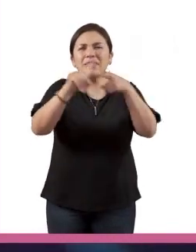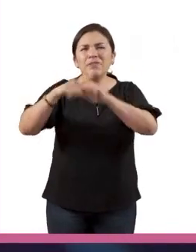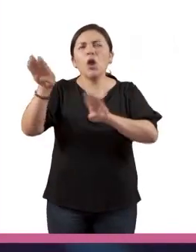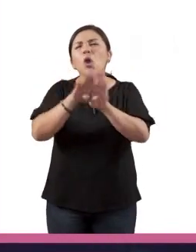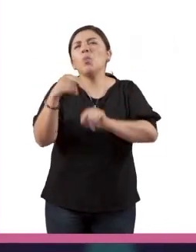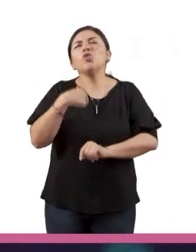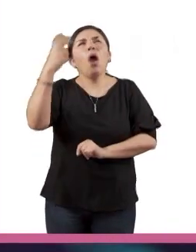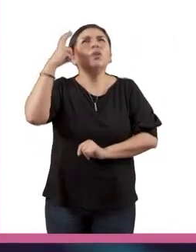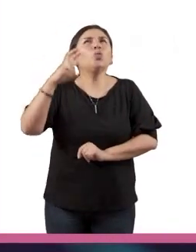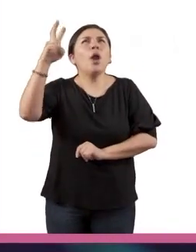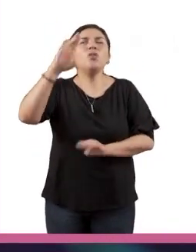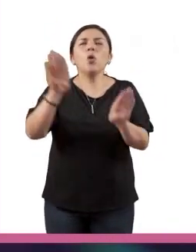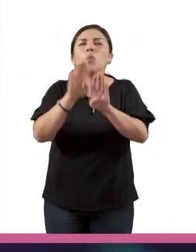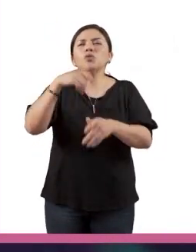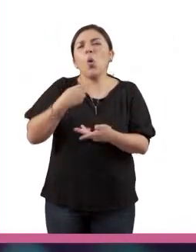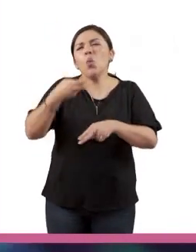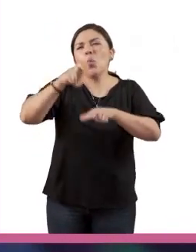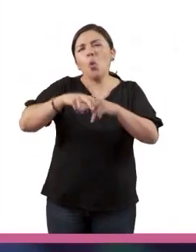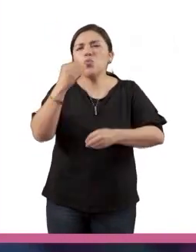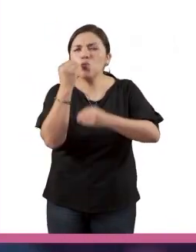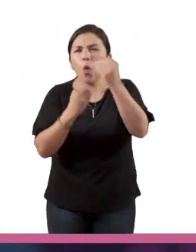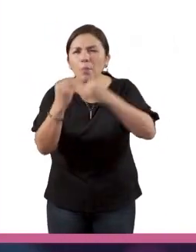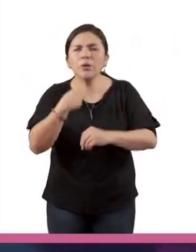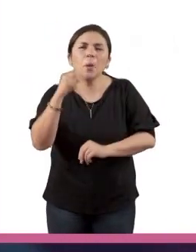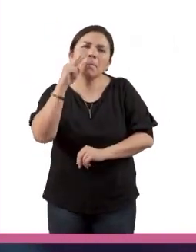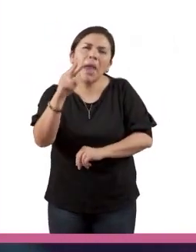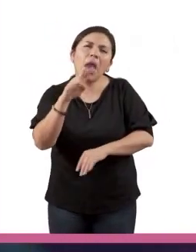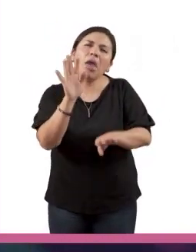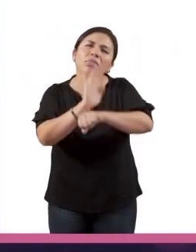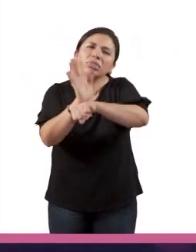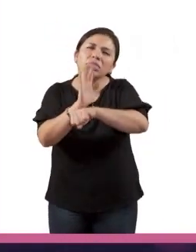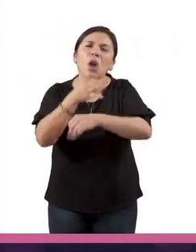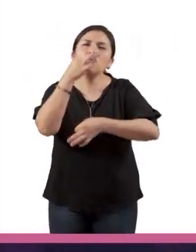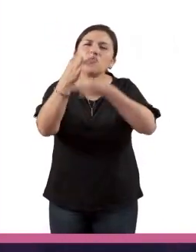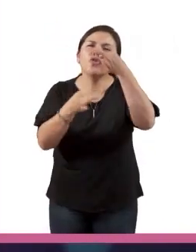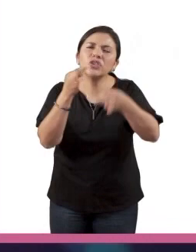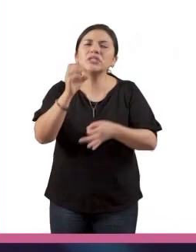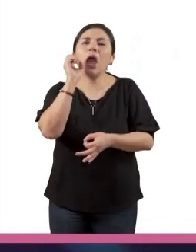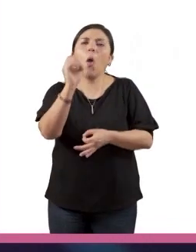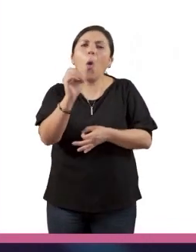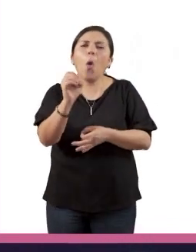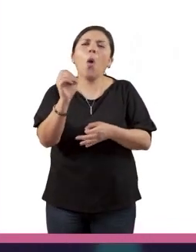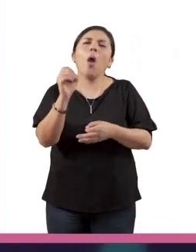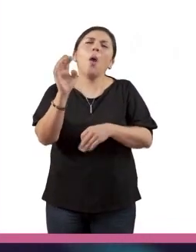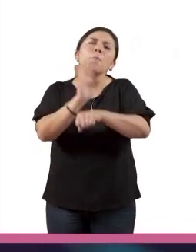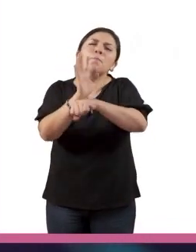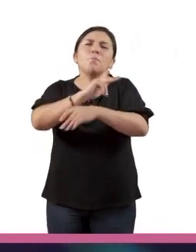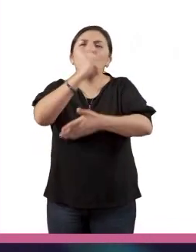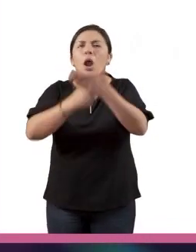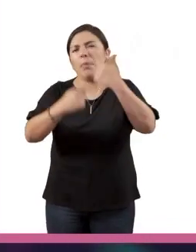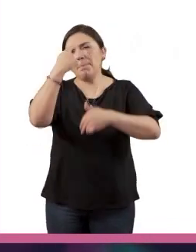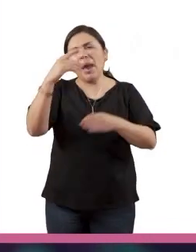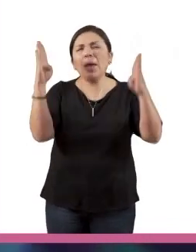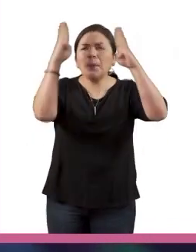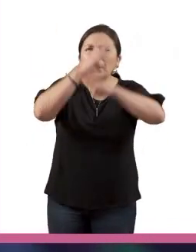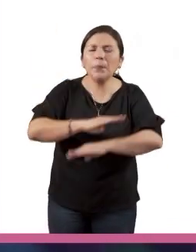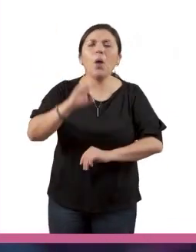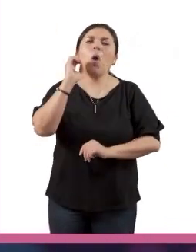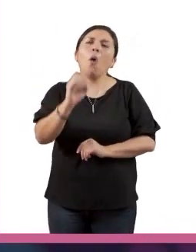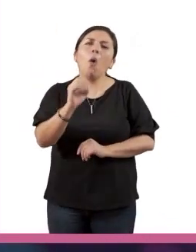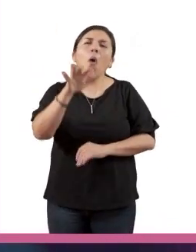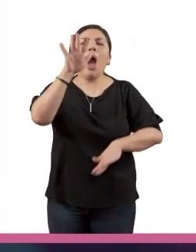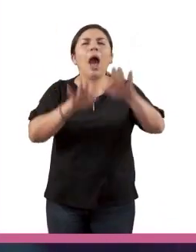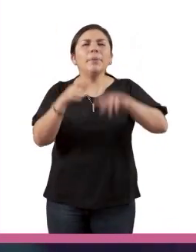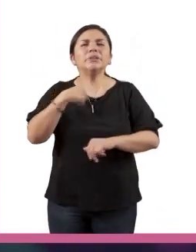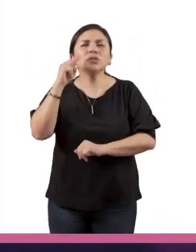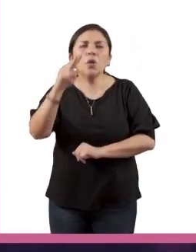yo cuando estoy comiendo le pongo en las noticias o de repente en programas de entretenimiento o de repente en ratos